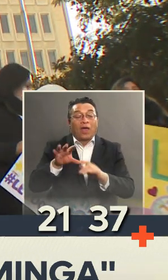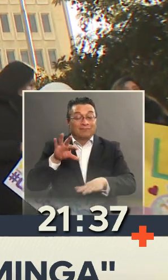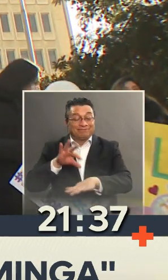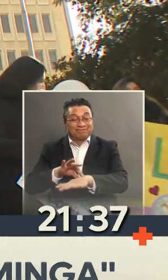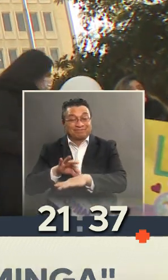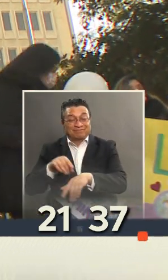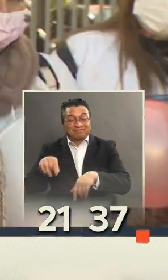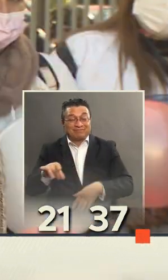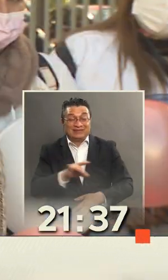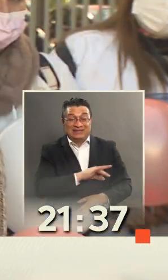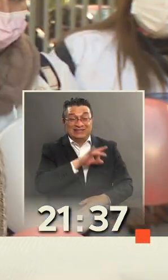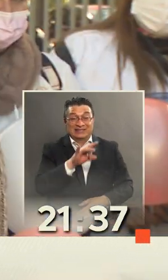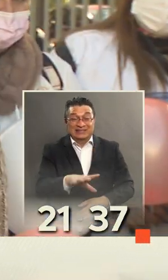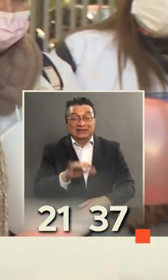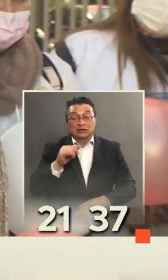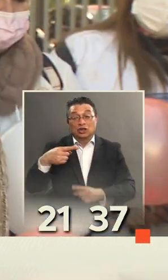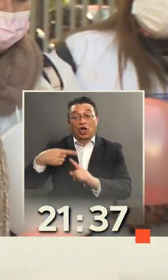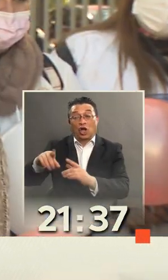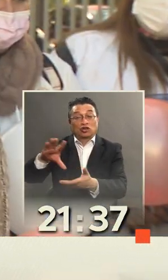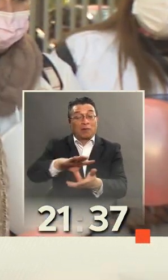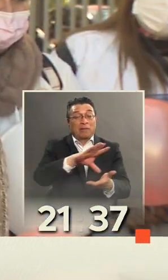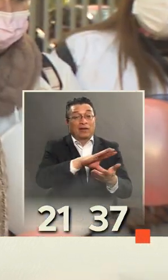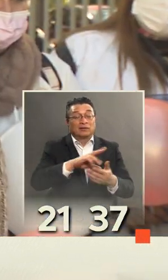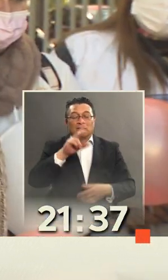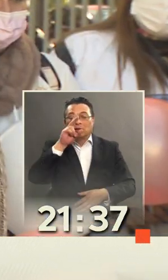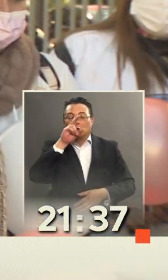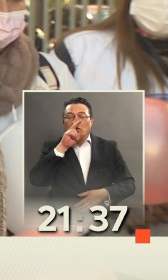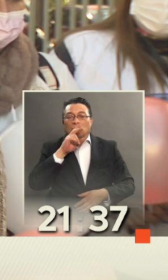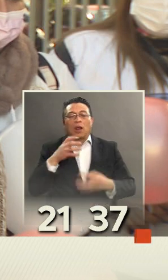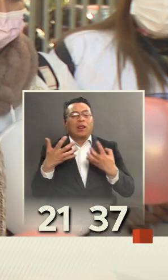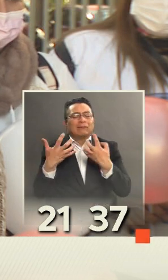y también en otros países se ha mecanizado tanto que a veces